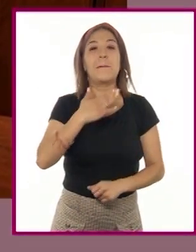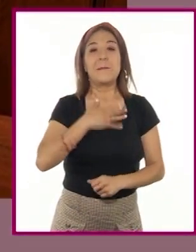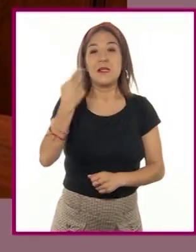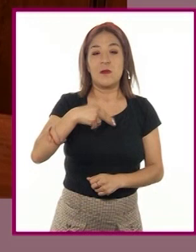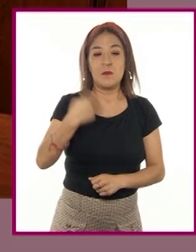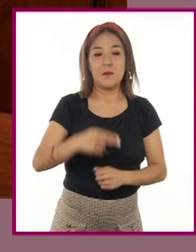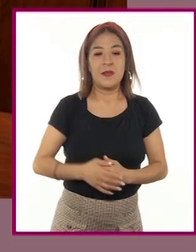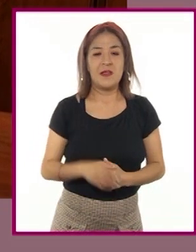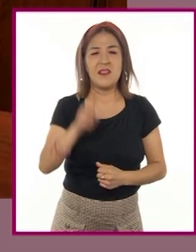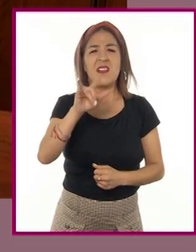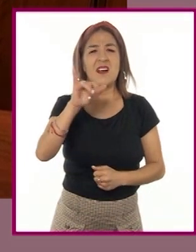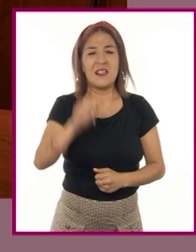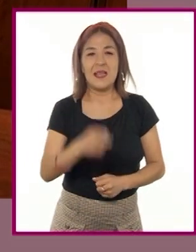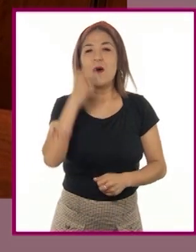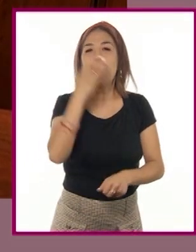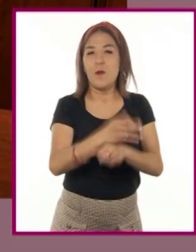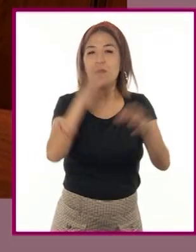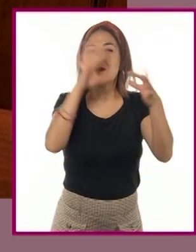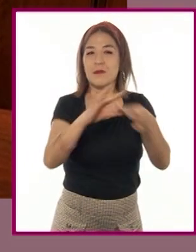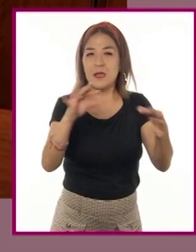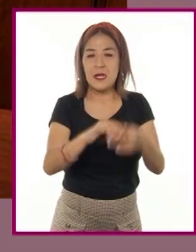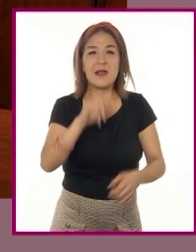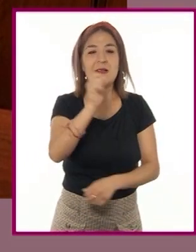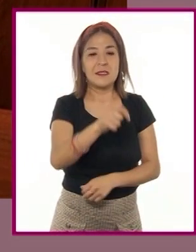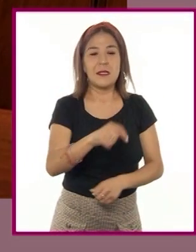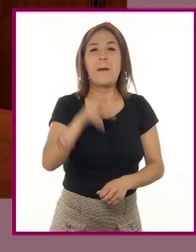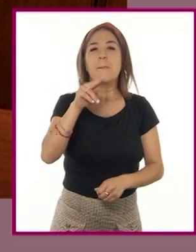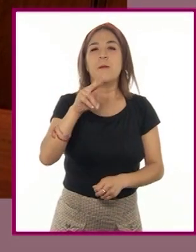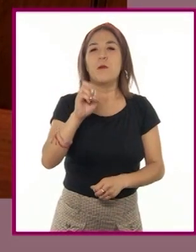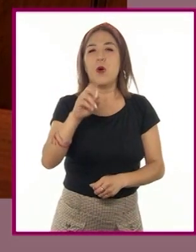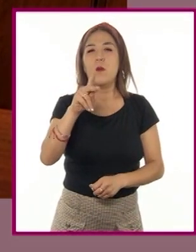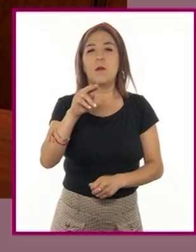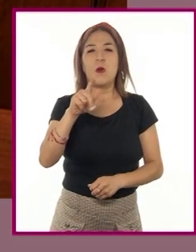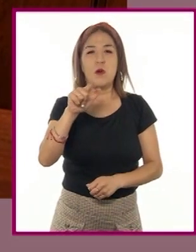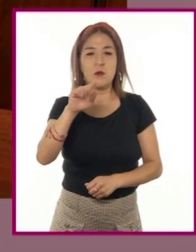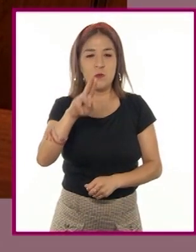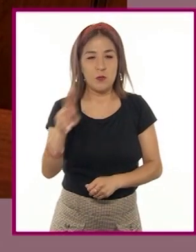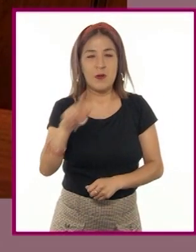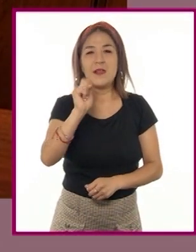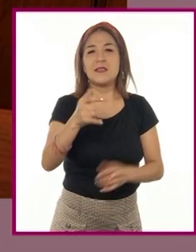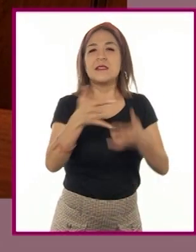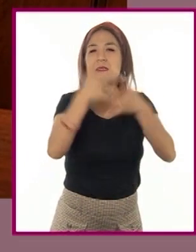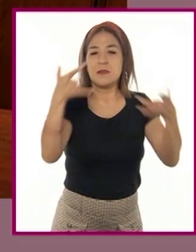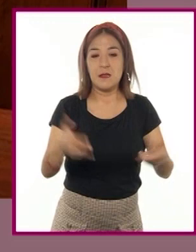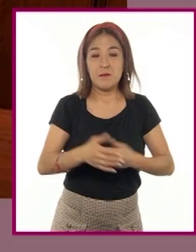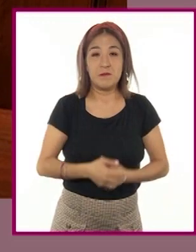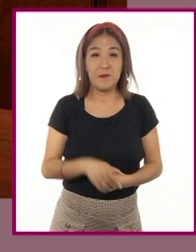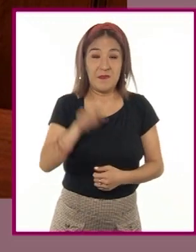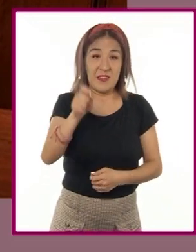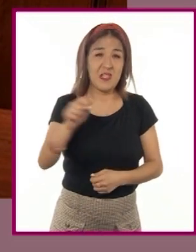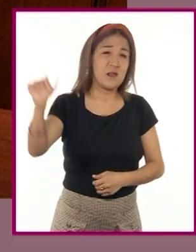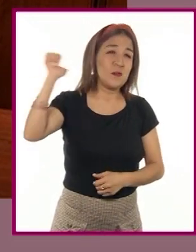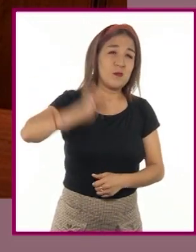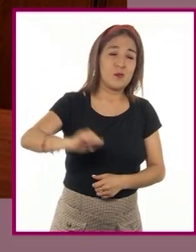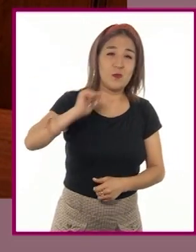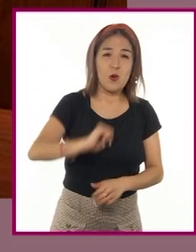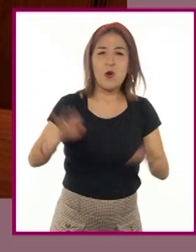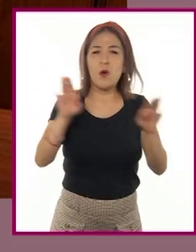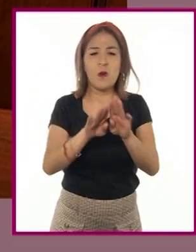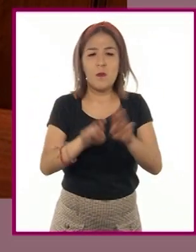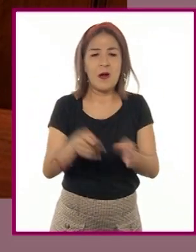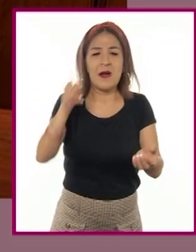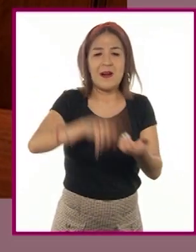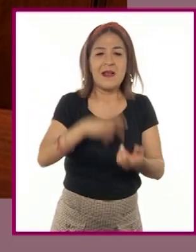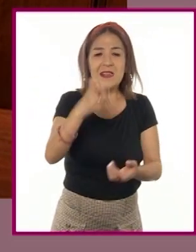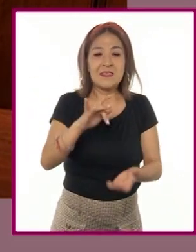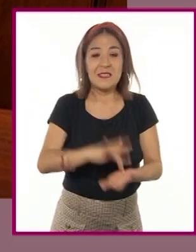García y les voy a leer un fragmento del Popol Vuh. Por realidad divina apareció en el mundo, gracias